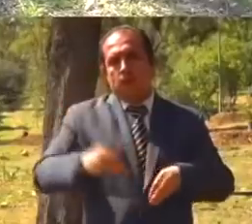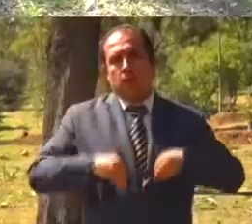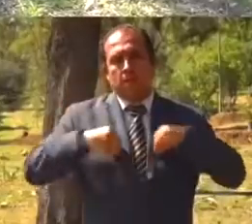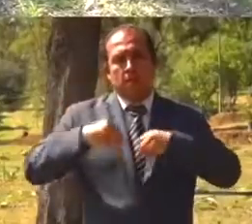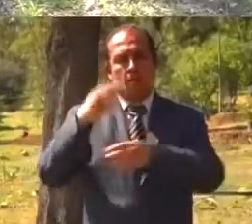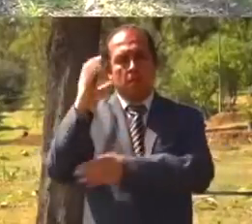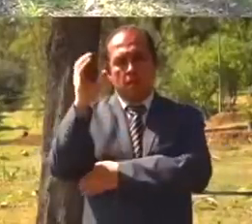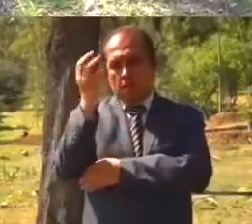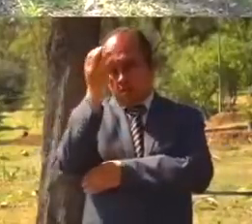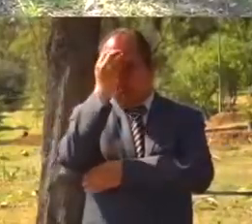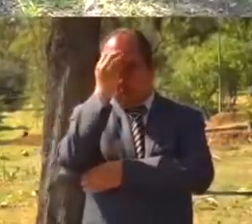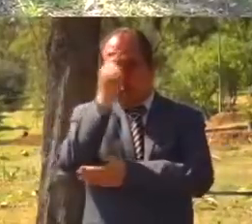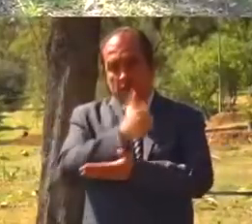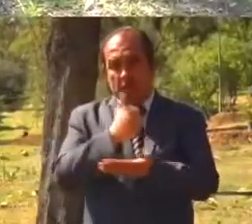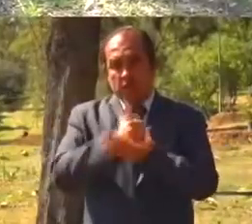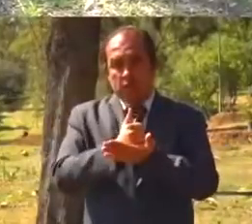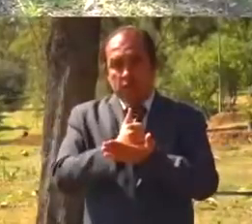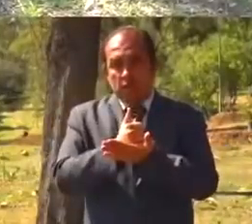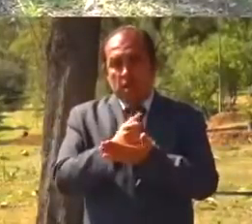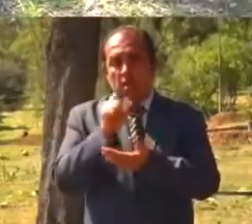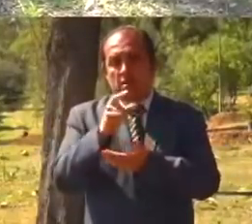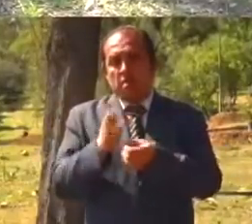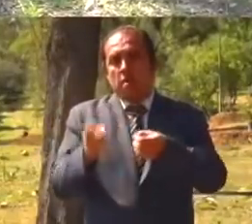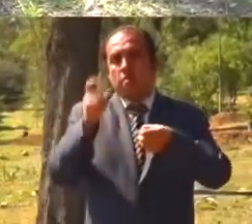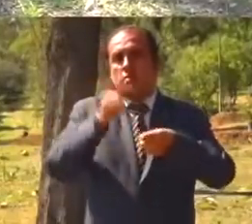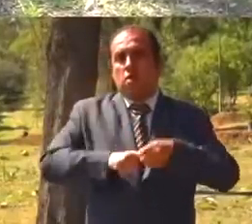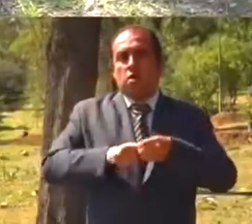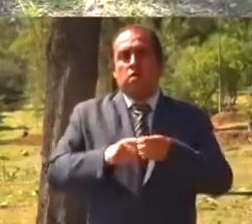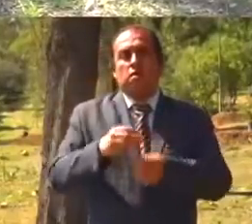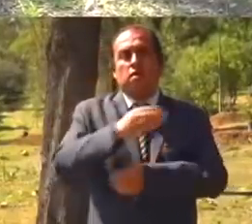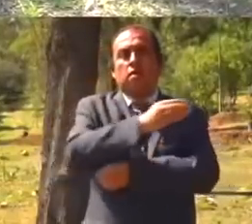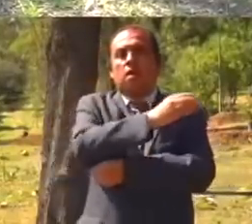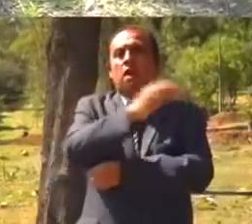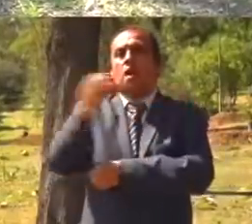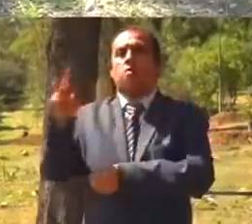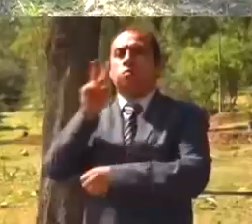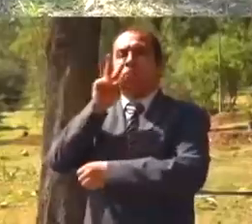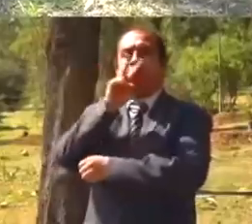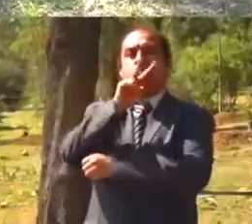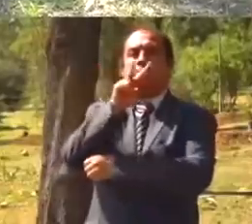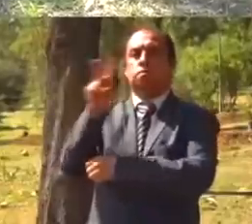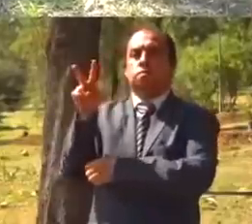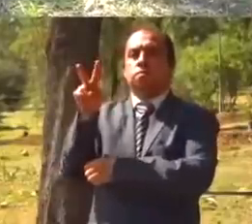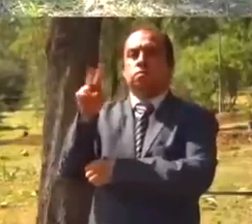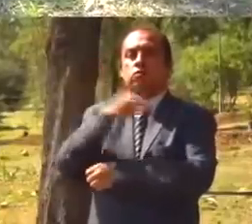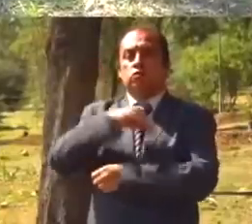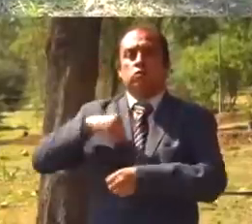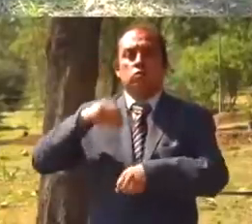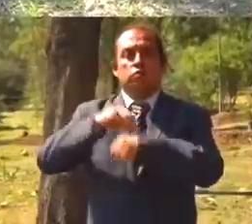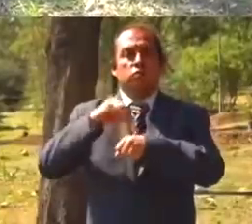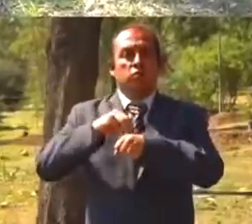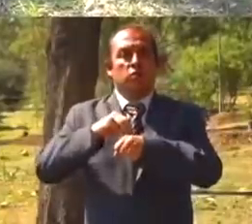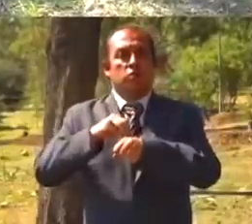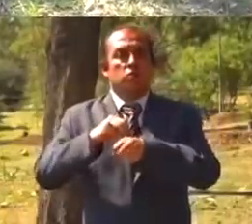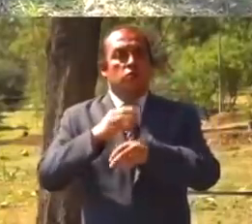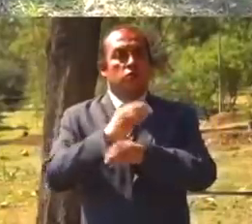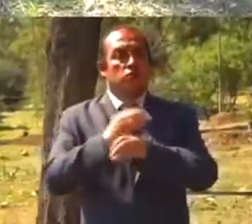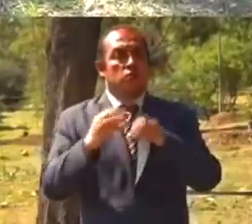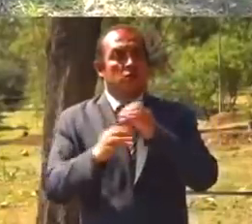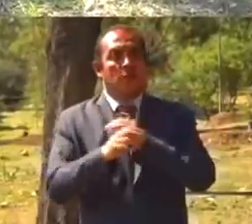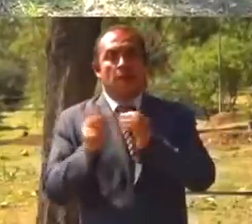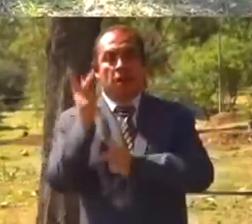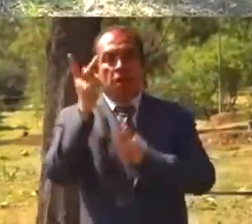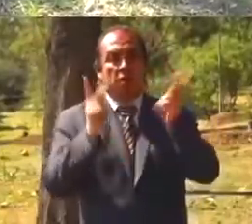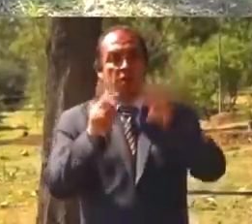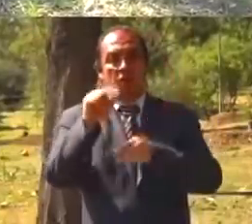y de la vida de la ciudad, porque forman parte también del paisaje. Estamos dejando aquellas que no son especies invasivas, es